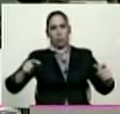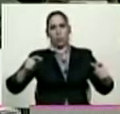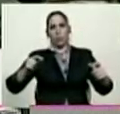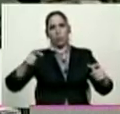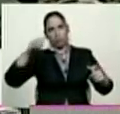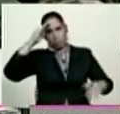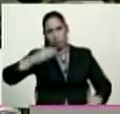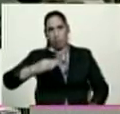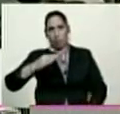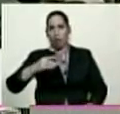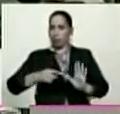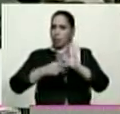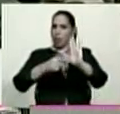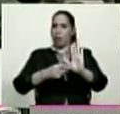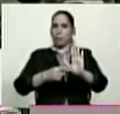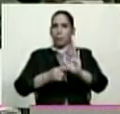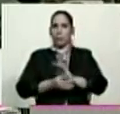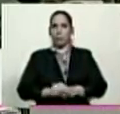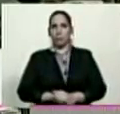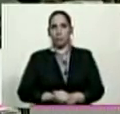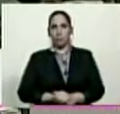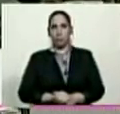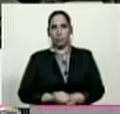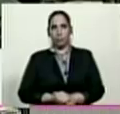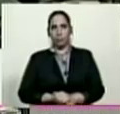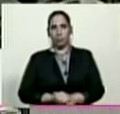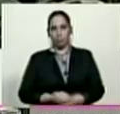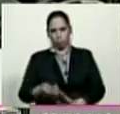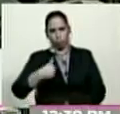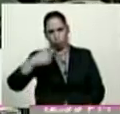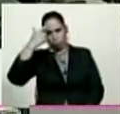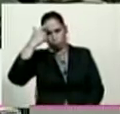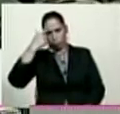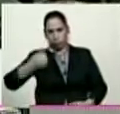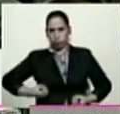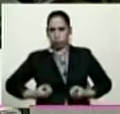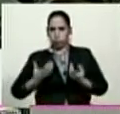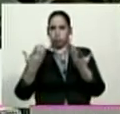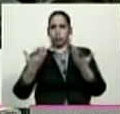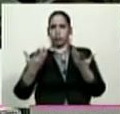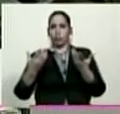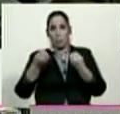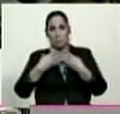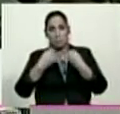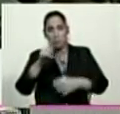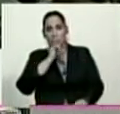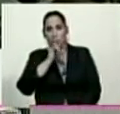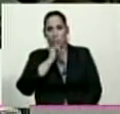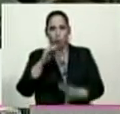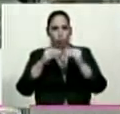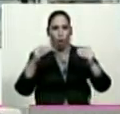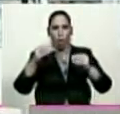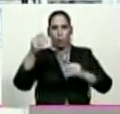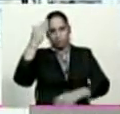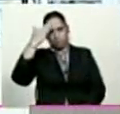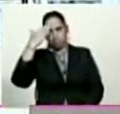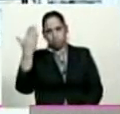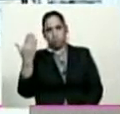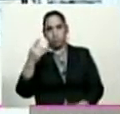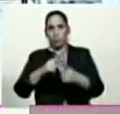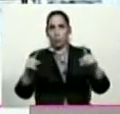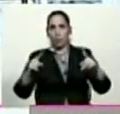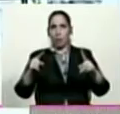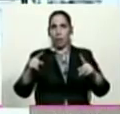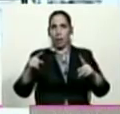civil, el ejemplo. Yo sé que lo dan todos. Estoy bien informado, muy bien informado, por el almirante